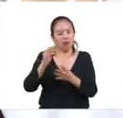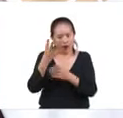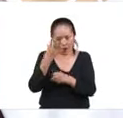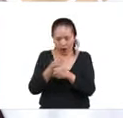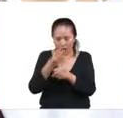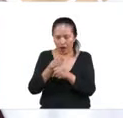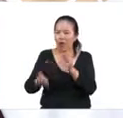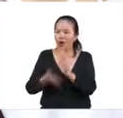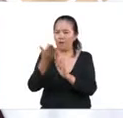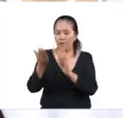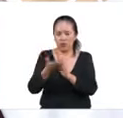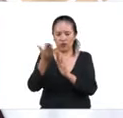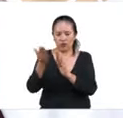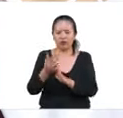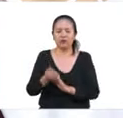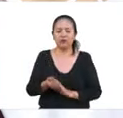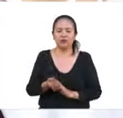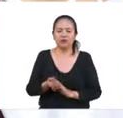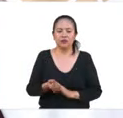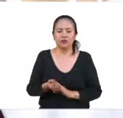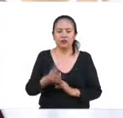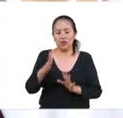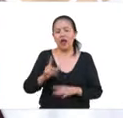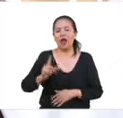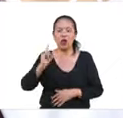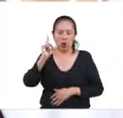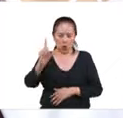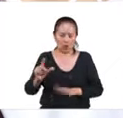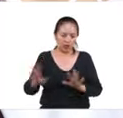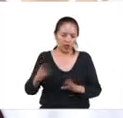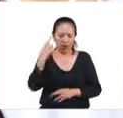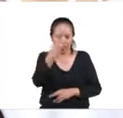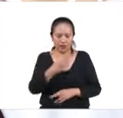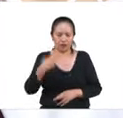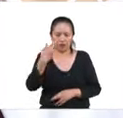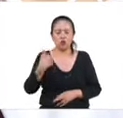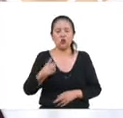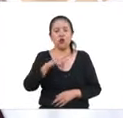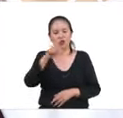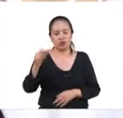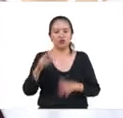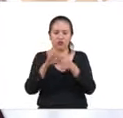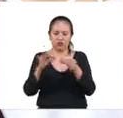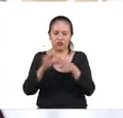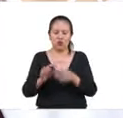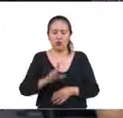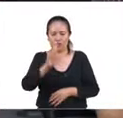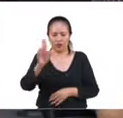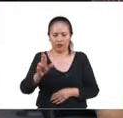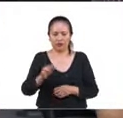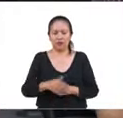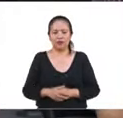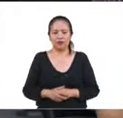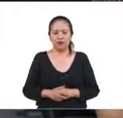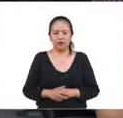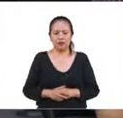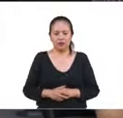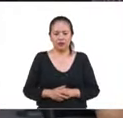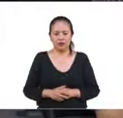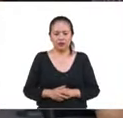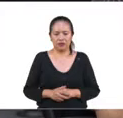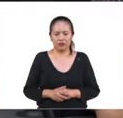iniciar. Entonces, el lunes que tengamos la revisión, con gusto se los platicamos el martes. Y muy rápidamente, estas